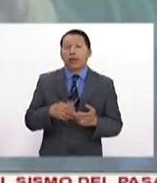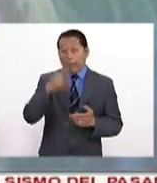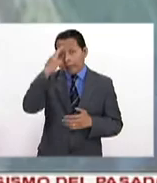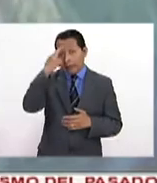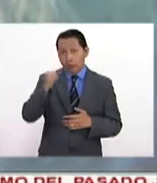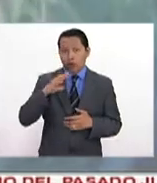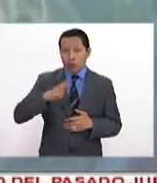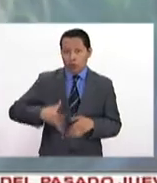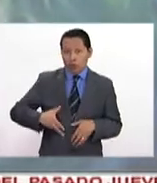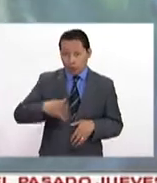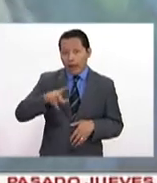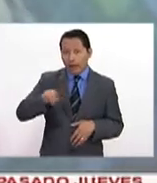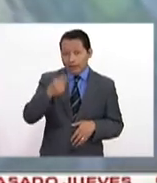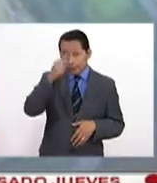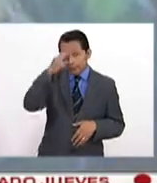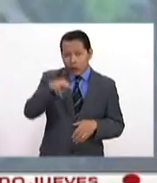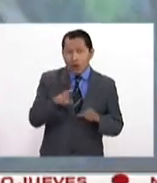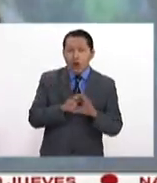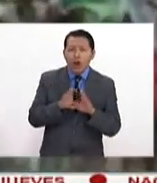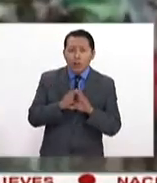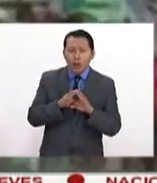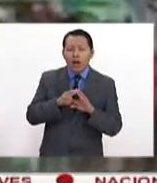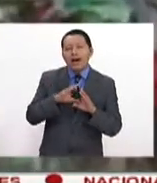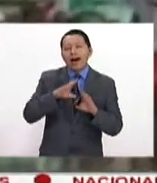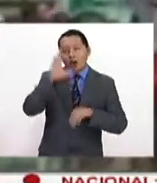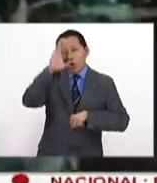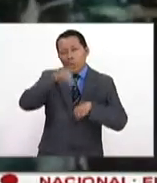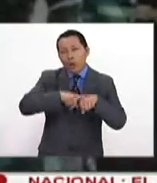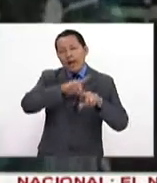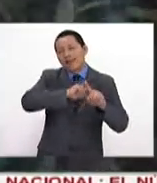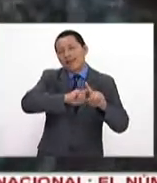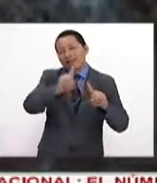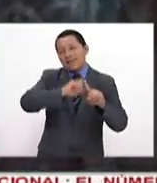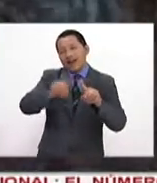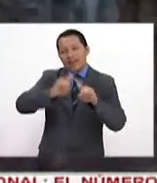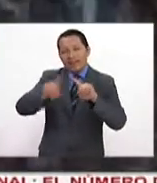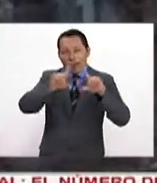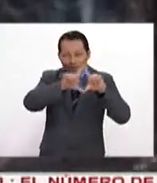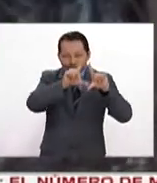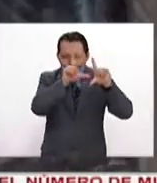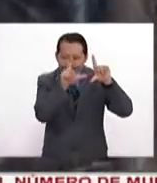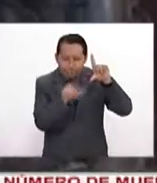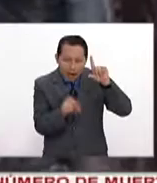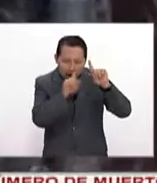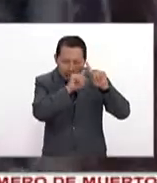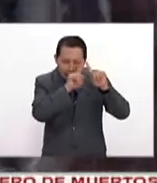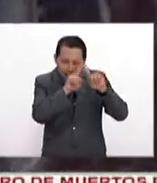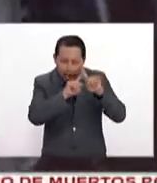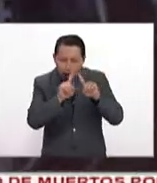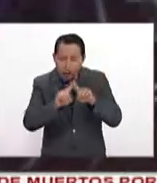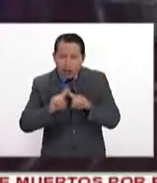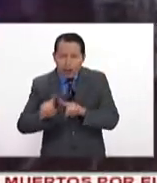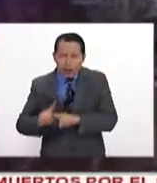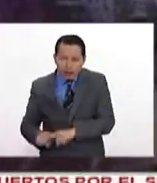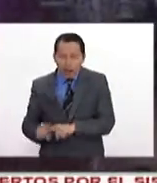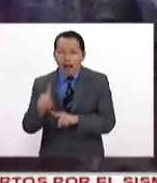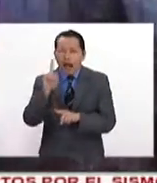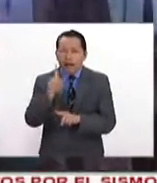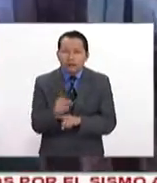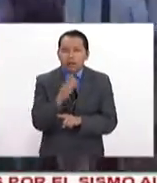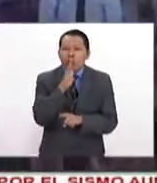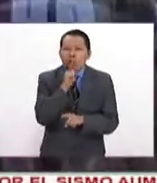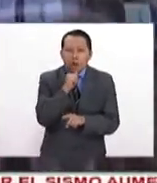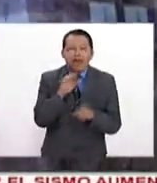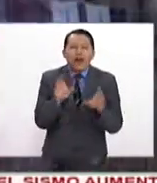orgullo de ser mexicano es la diversidad cultural que hay a lo largo y ancho de la República Mexicana. Es decir, no podemos generalizar